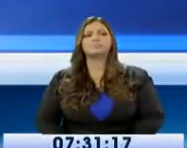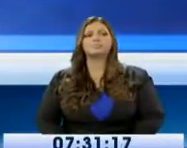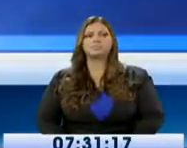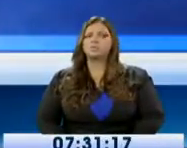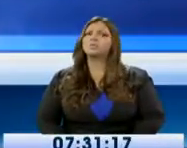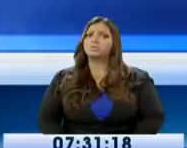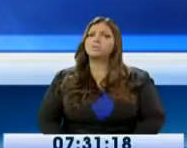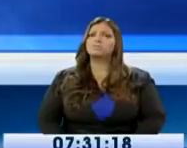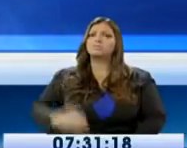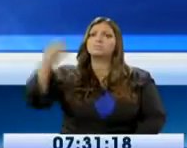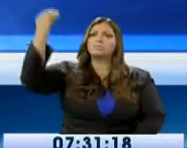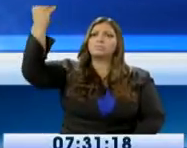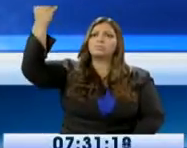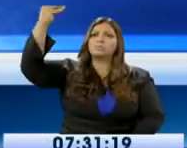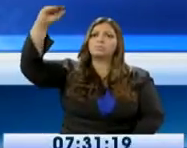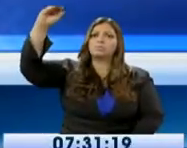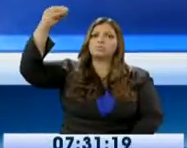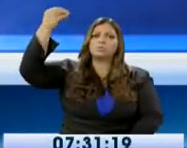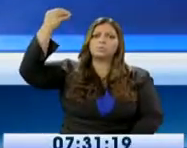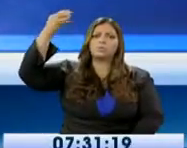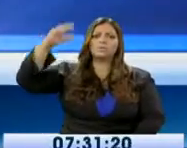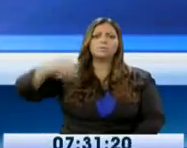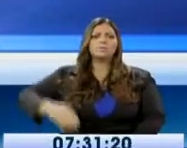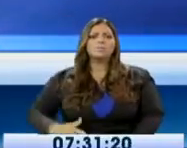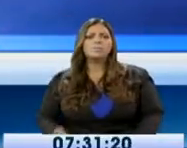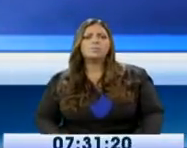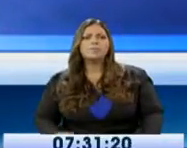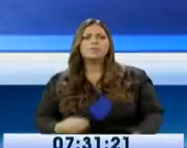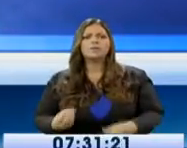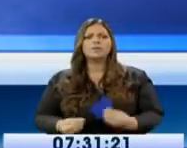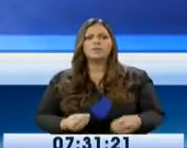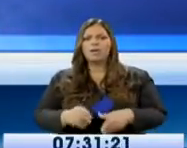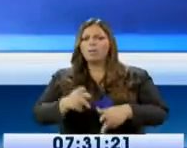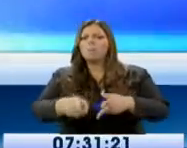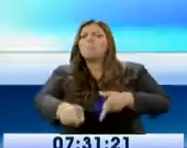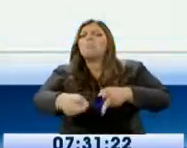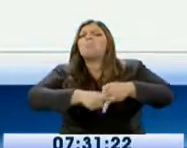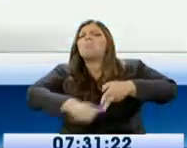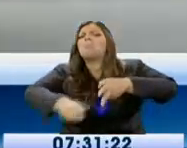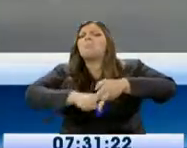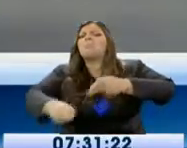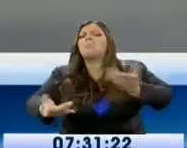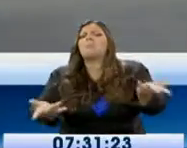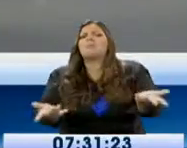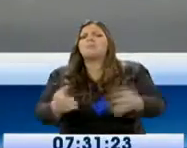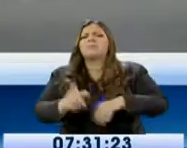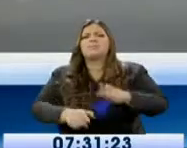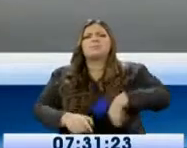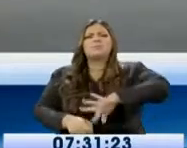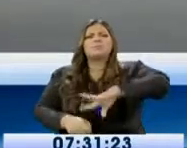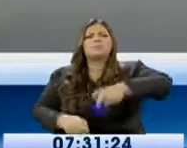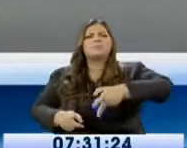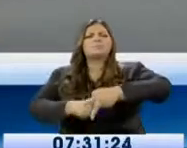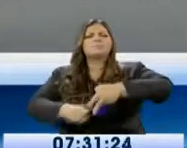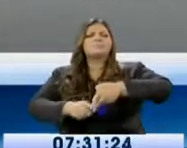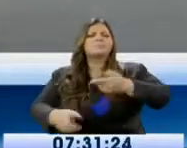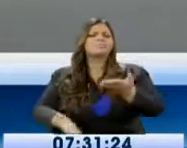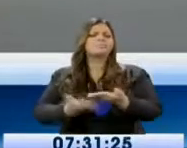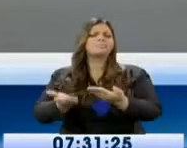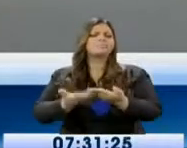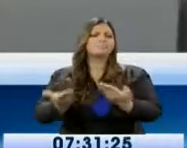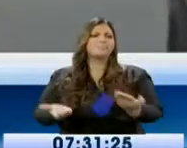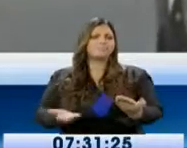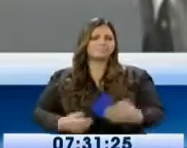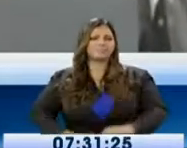hecho delictivo, pero como le digo, no se puede hacer nada porque igual la gente huye, los ladrones huyen, pues no. Patrullajes con mayor frecuencia es en lo que